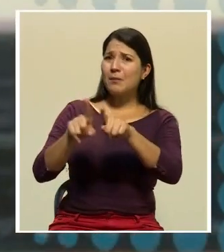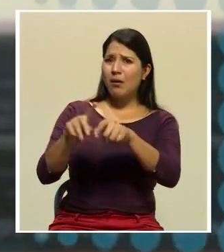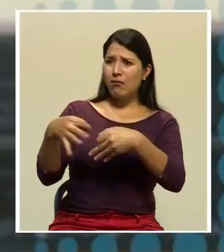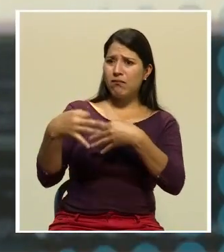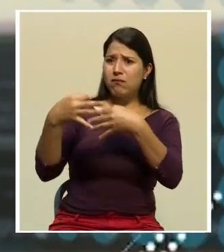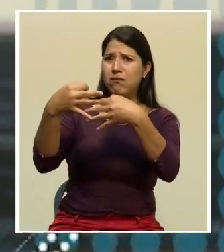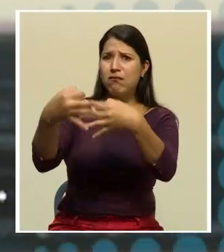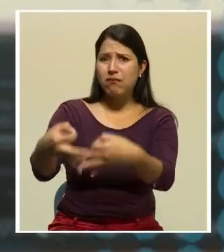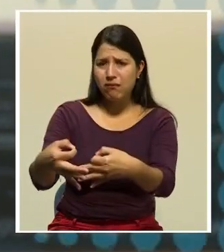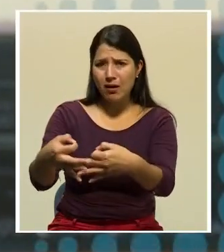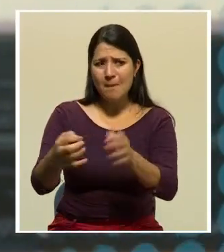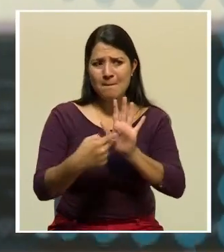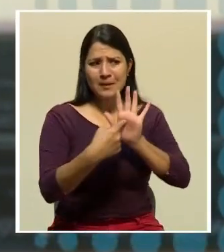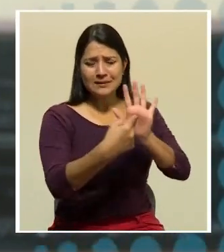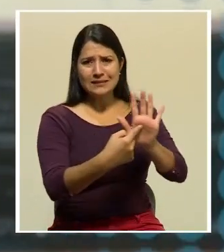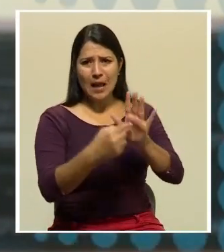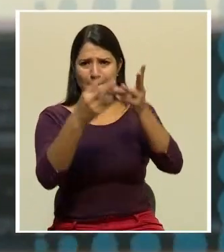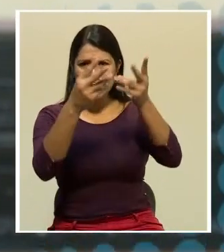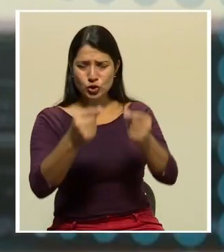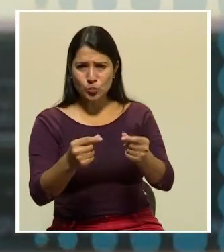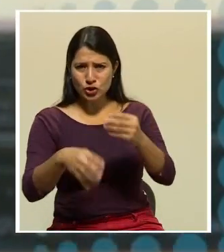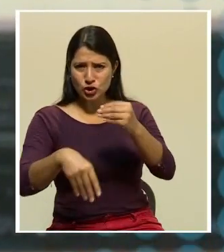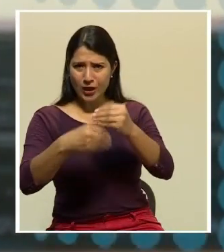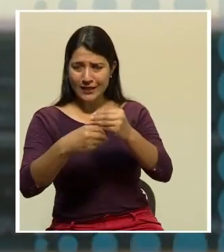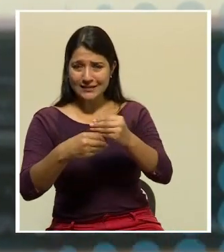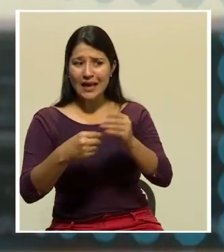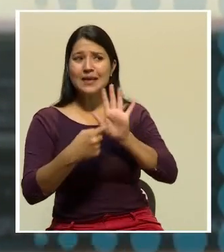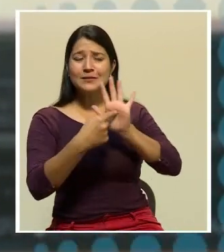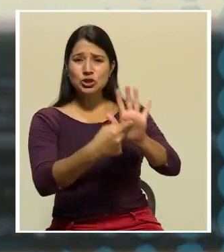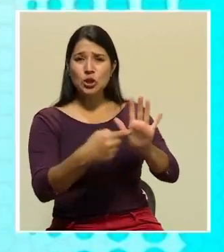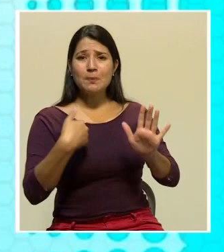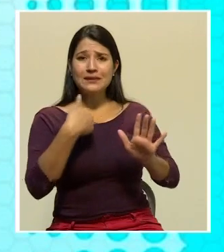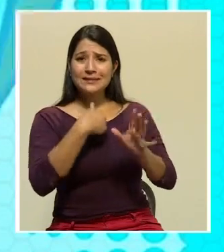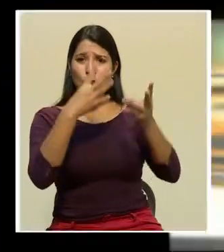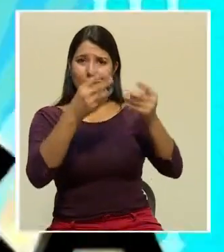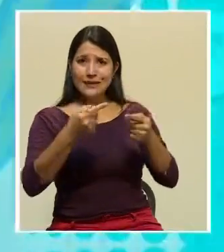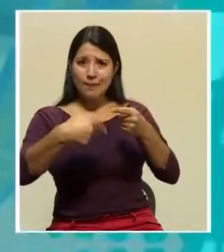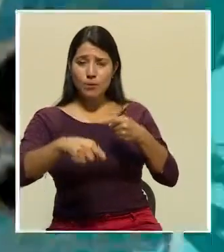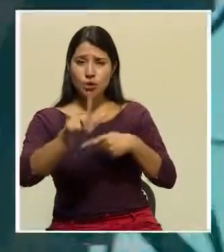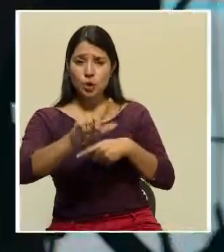presupuesto extraordinario que Hacienda iba a ejecutar el lunes 6 de junio.